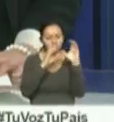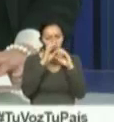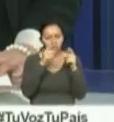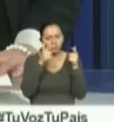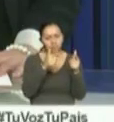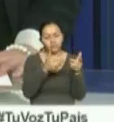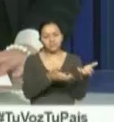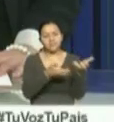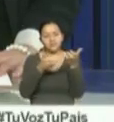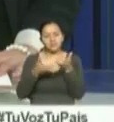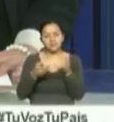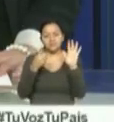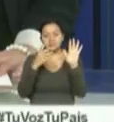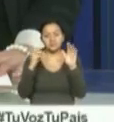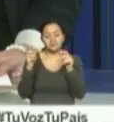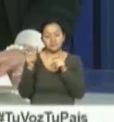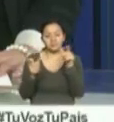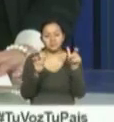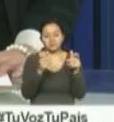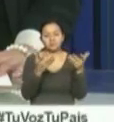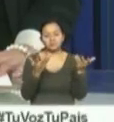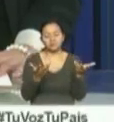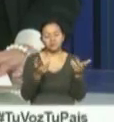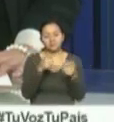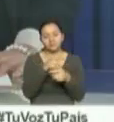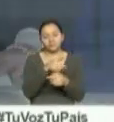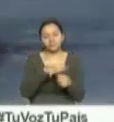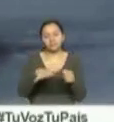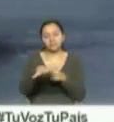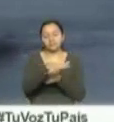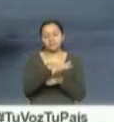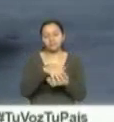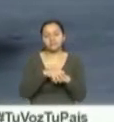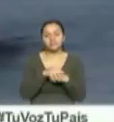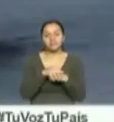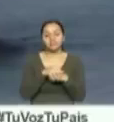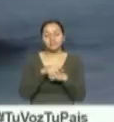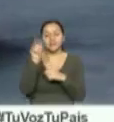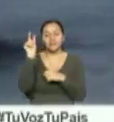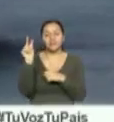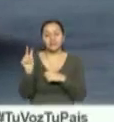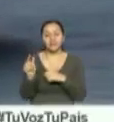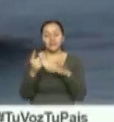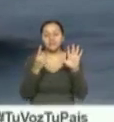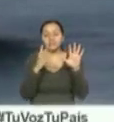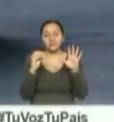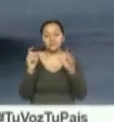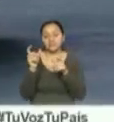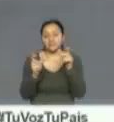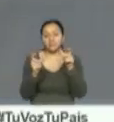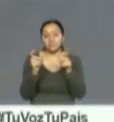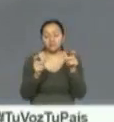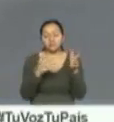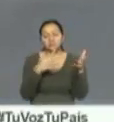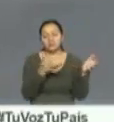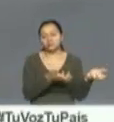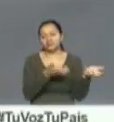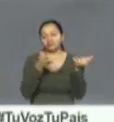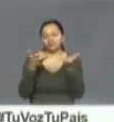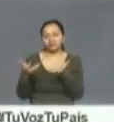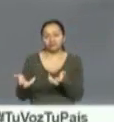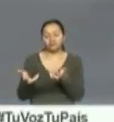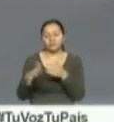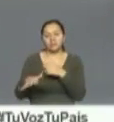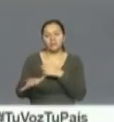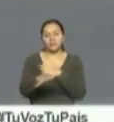rescatadas casi 600 personas en el Mediterráneo. Llegan a Italia casi 600 refugiados rescatados en el